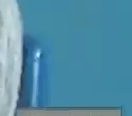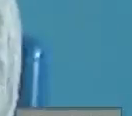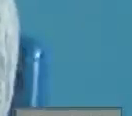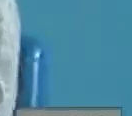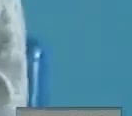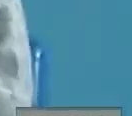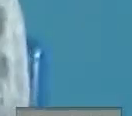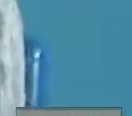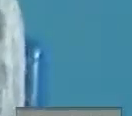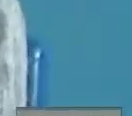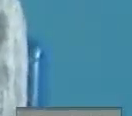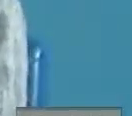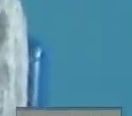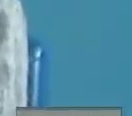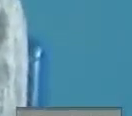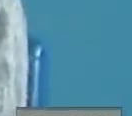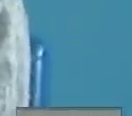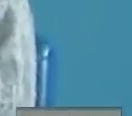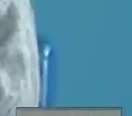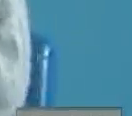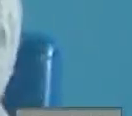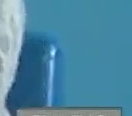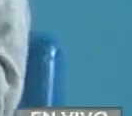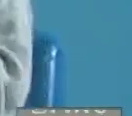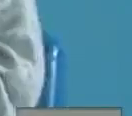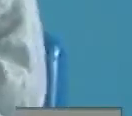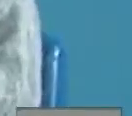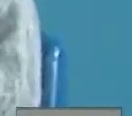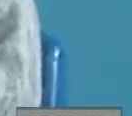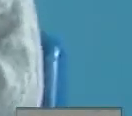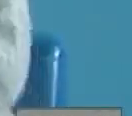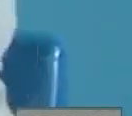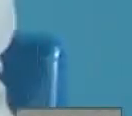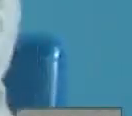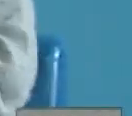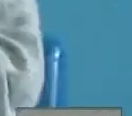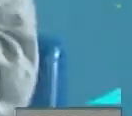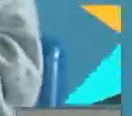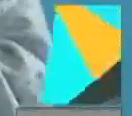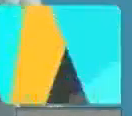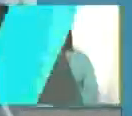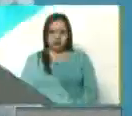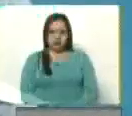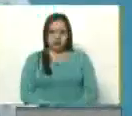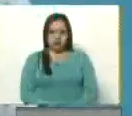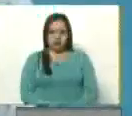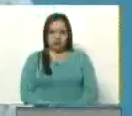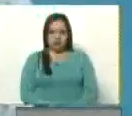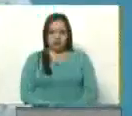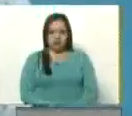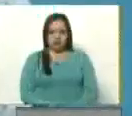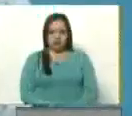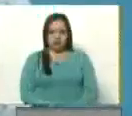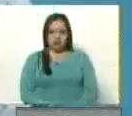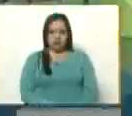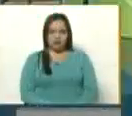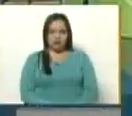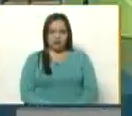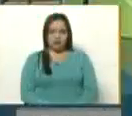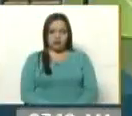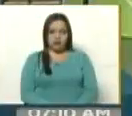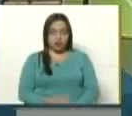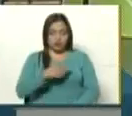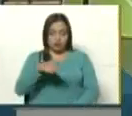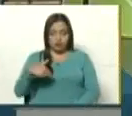por invitarnos y bueno, hoy un día importante para la comunicación popular. Agradecida de estar aquí en nombre de todos los medios comunitarios. Fíjate que